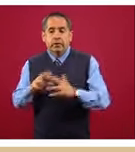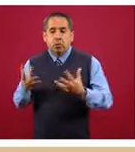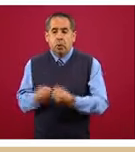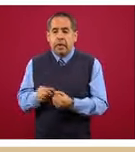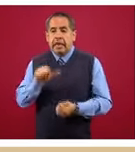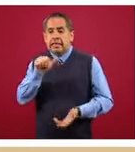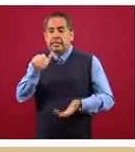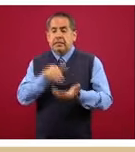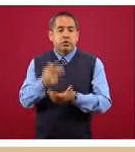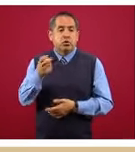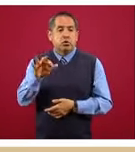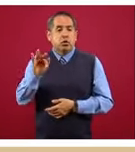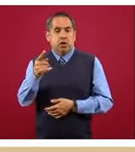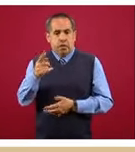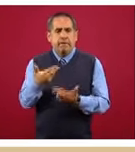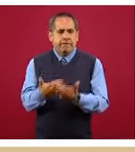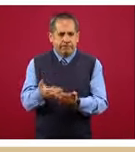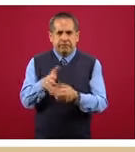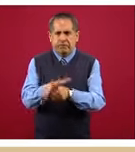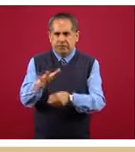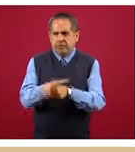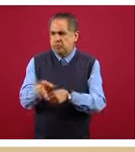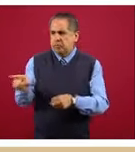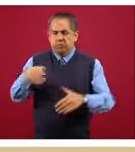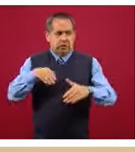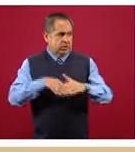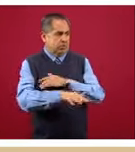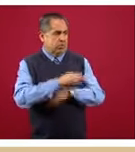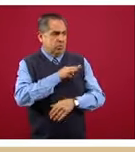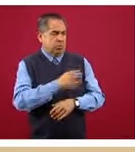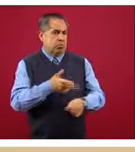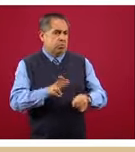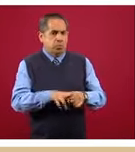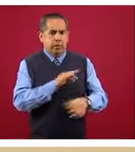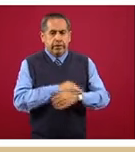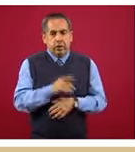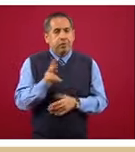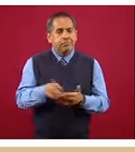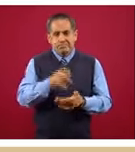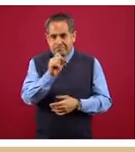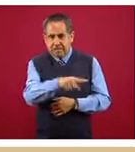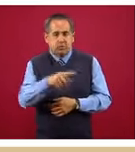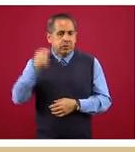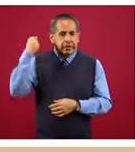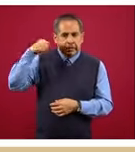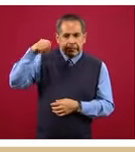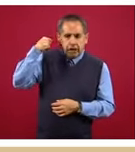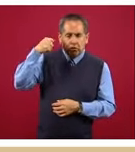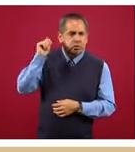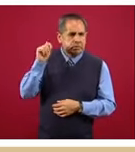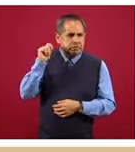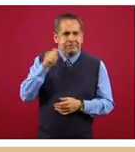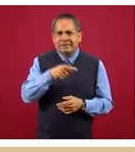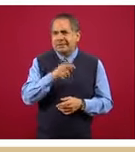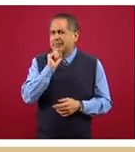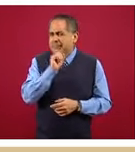16,241 camas todavía disponibles. Podemos ver nuevamente al estado de Tabasco, que se empieza a acercar a